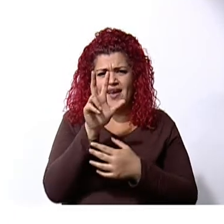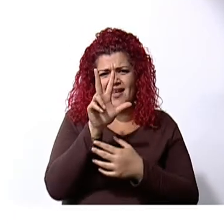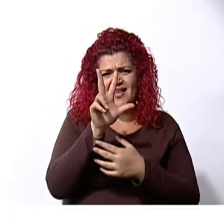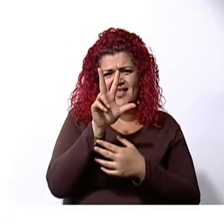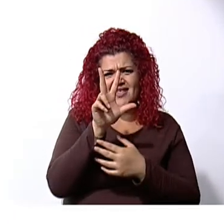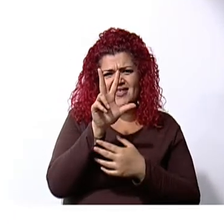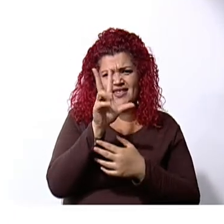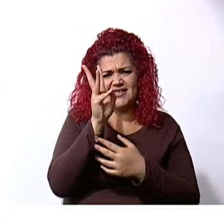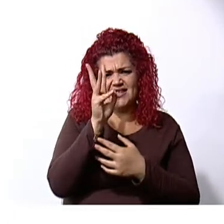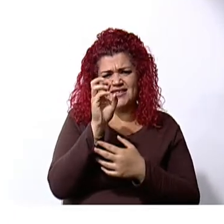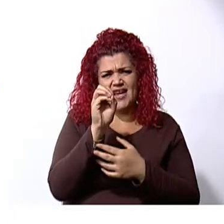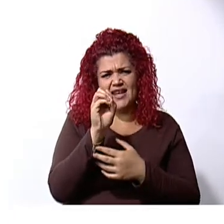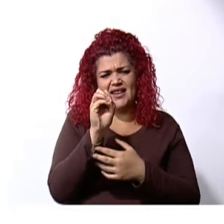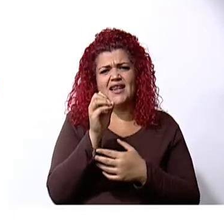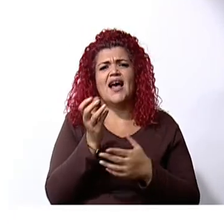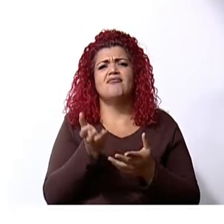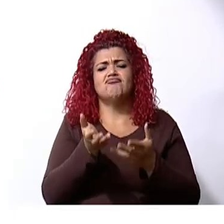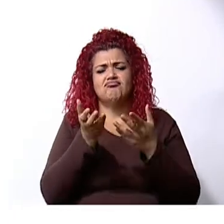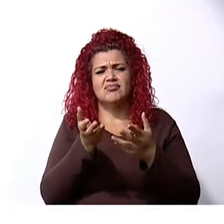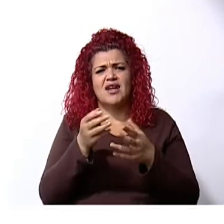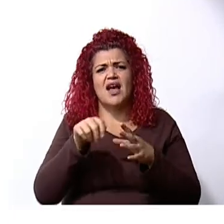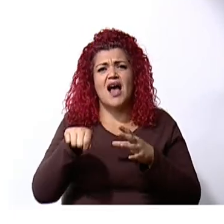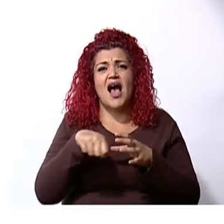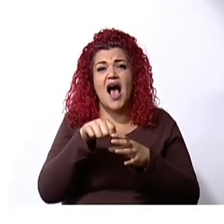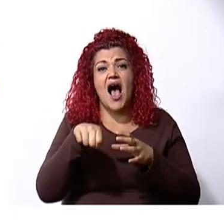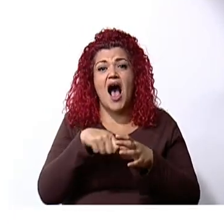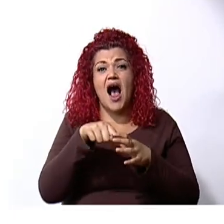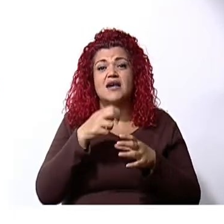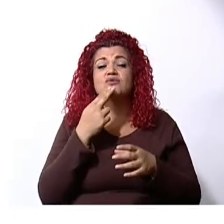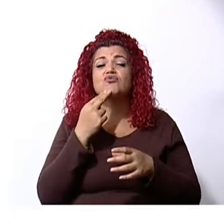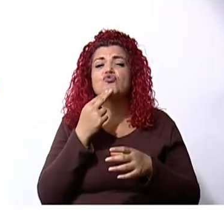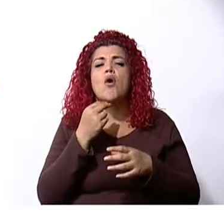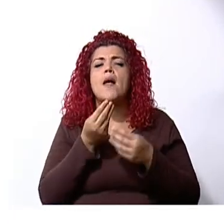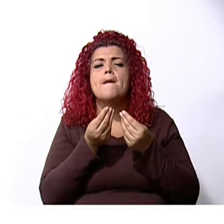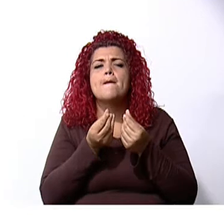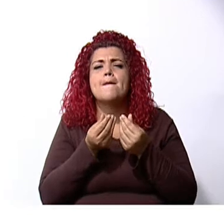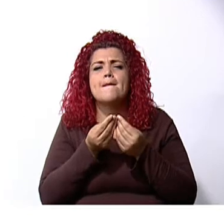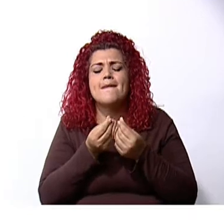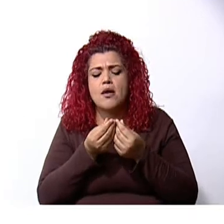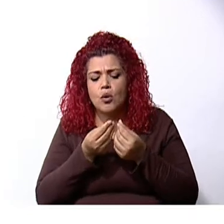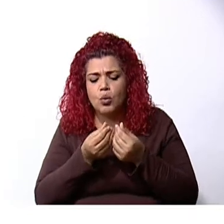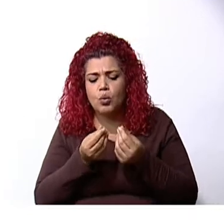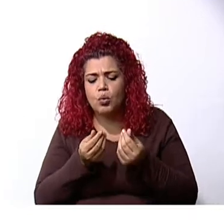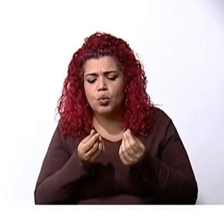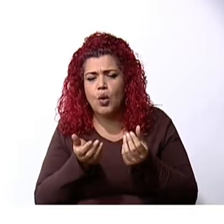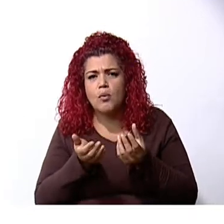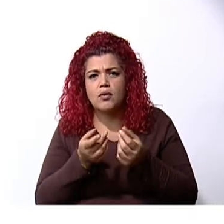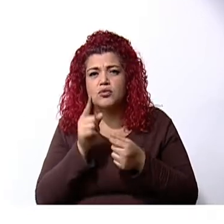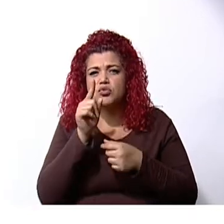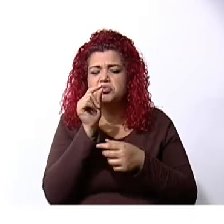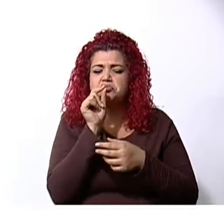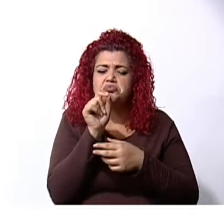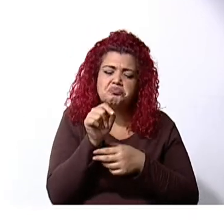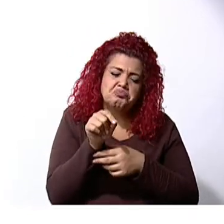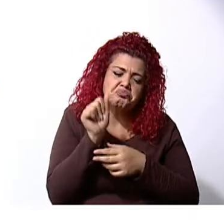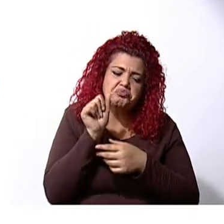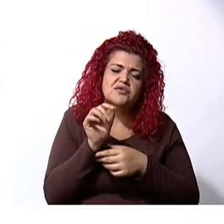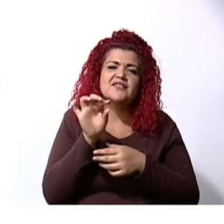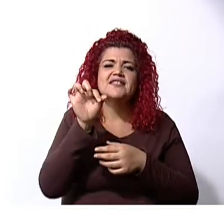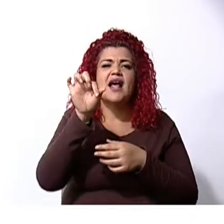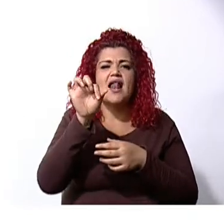60 gramos de azúcar en polvo y una pizca de